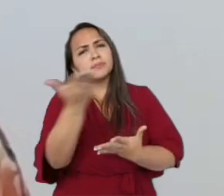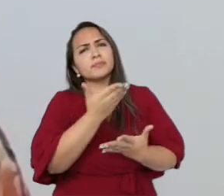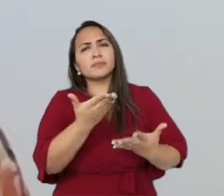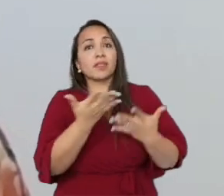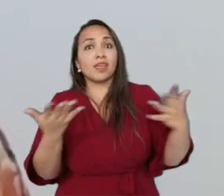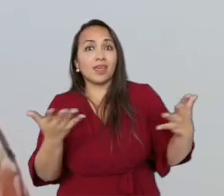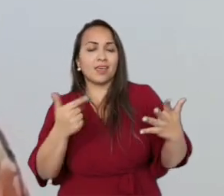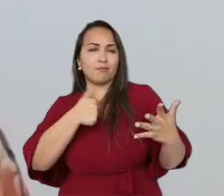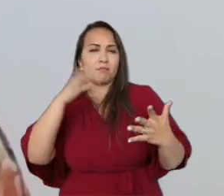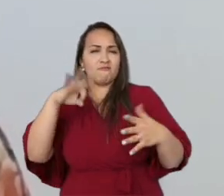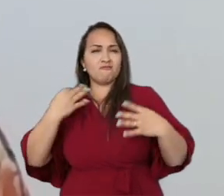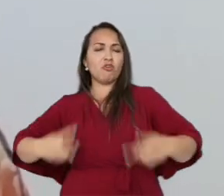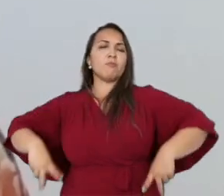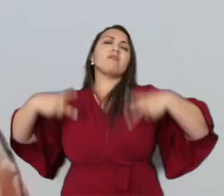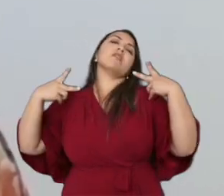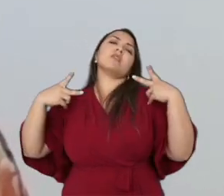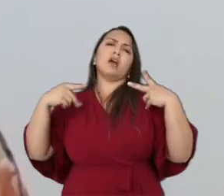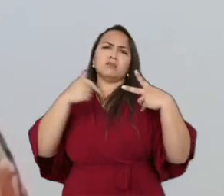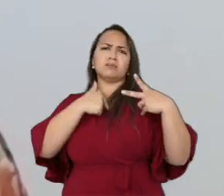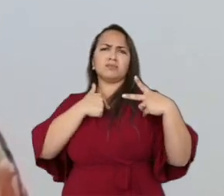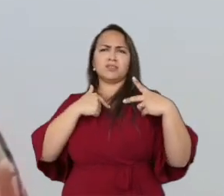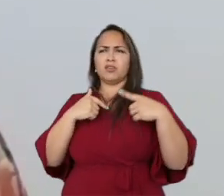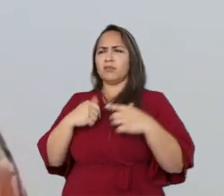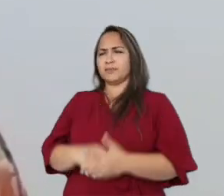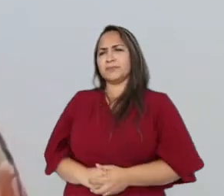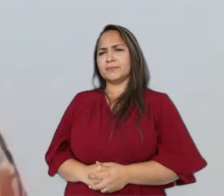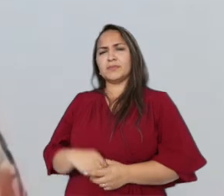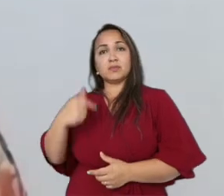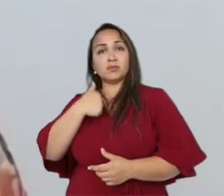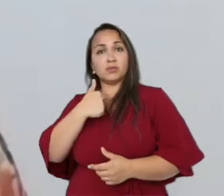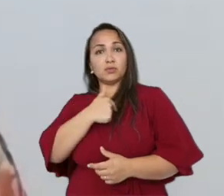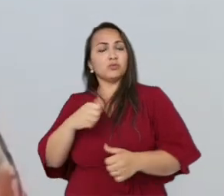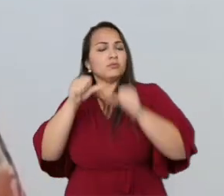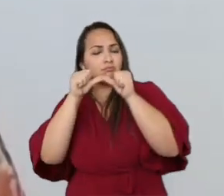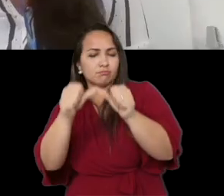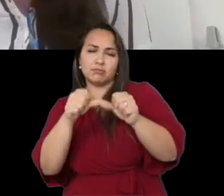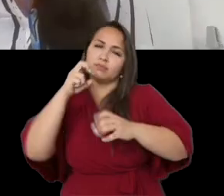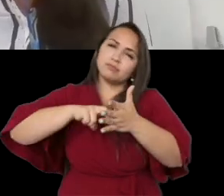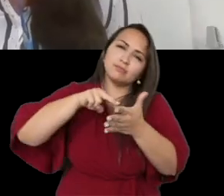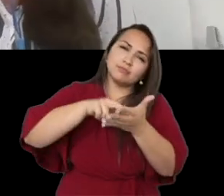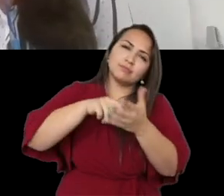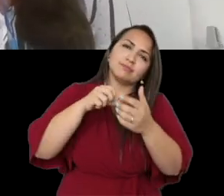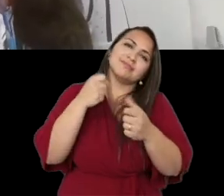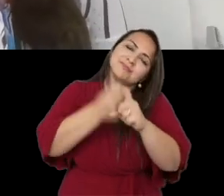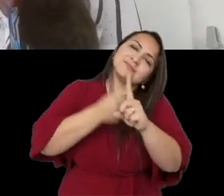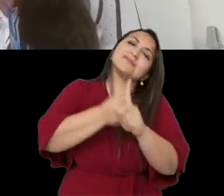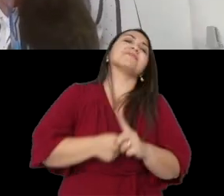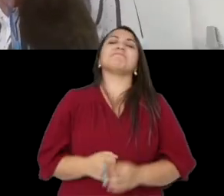es mi bandera: más que vencedores, y seamos perseverantes. Estupendo,